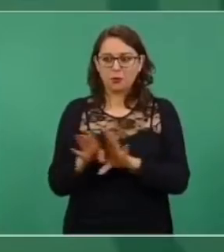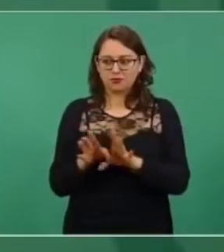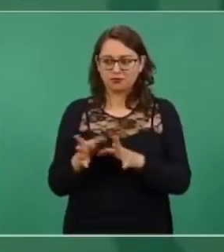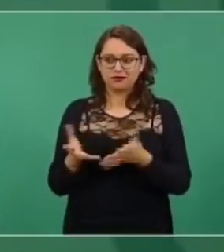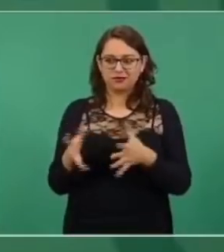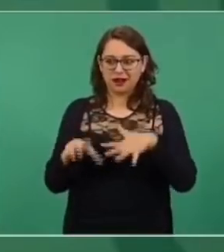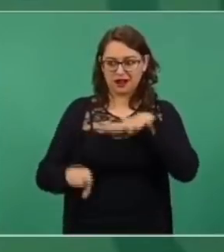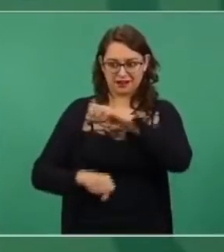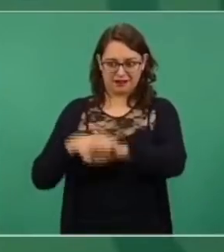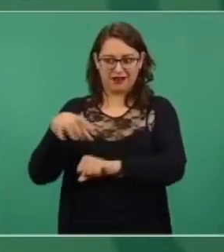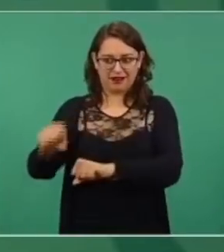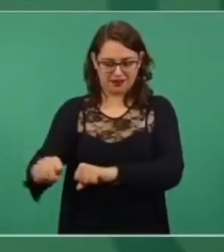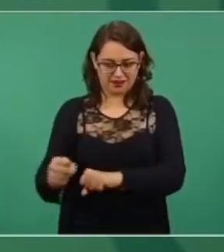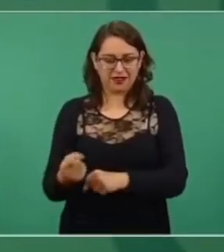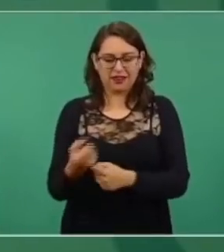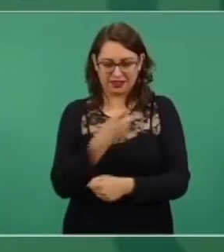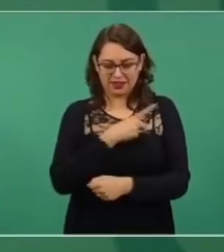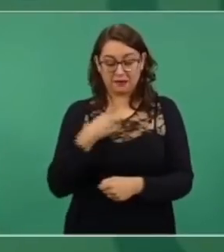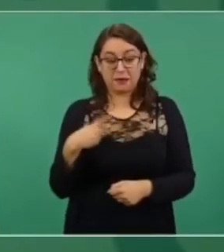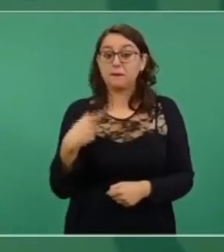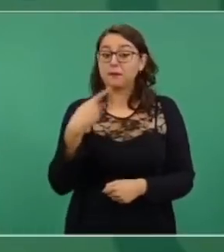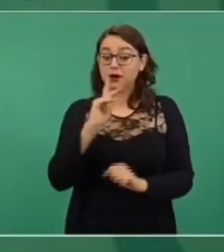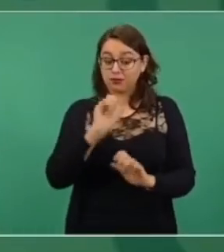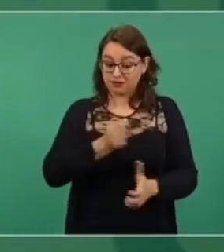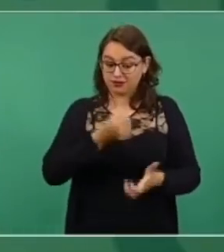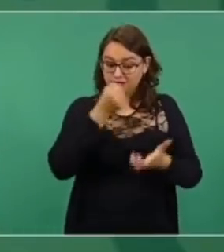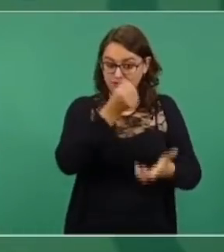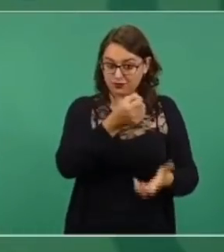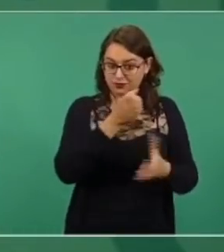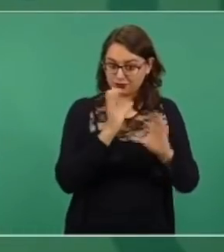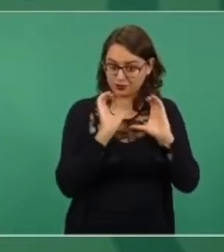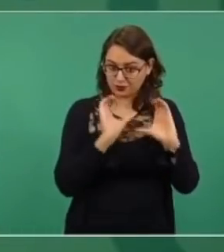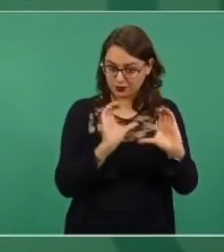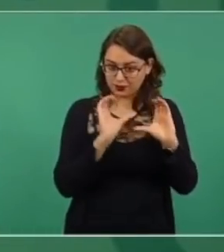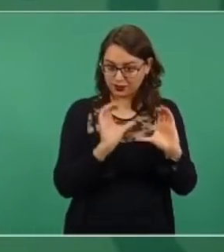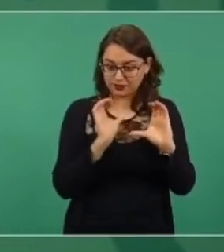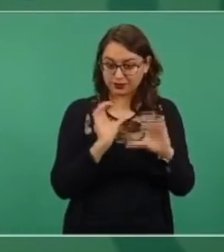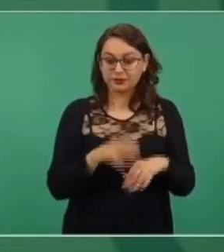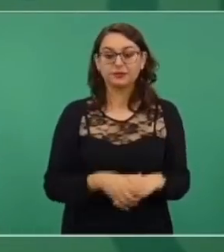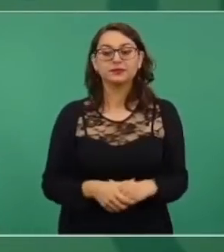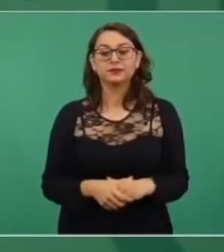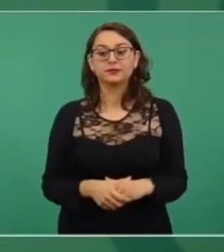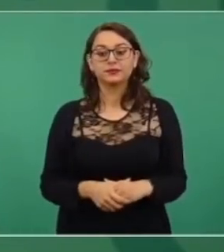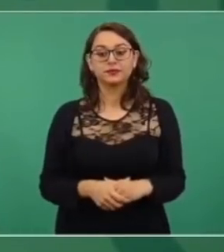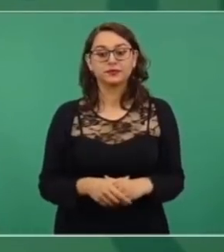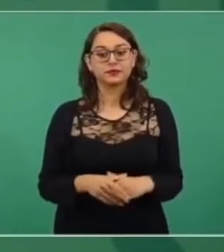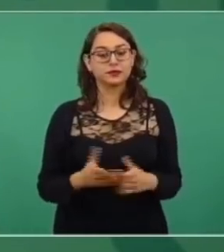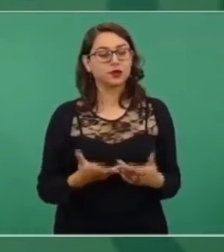vamos a apoyarlo, ¿sí? Y sí tenemos que ver